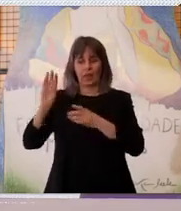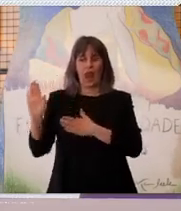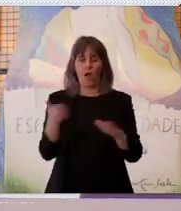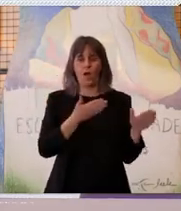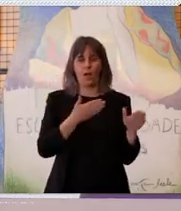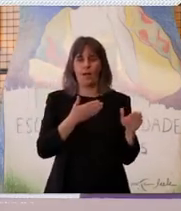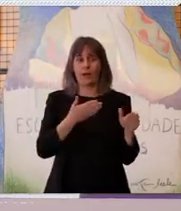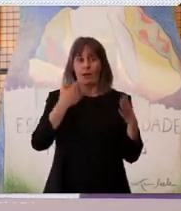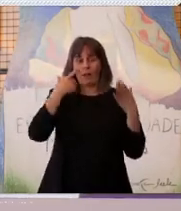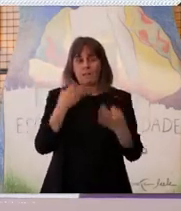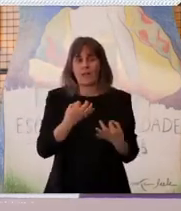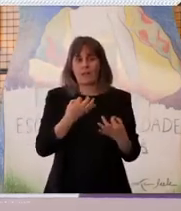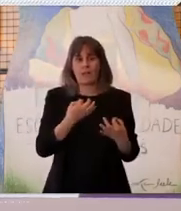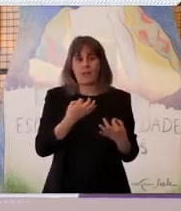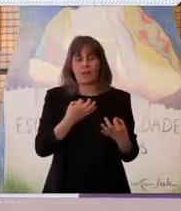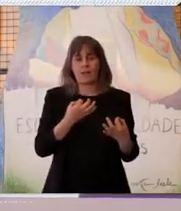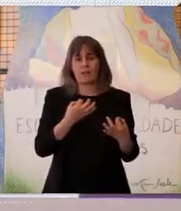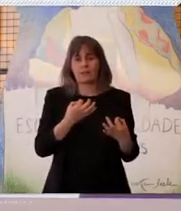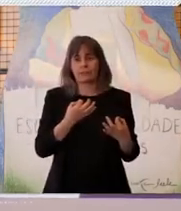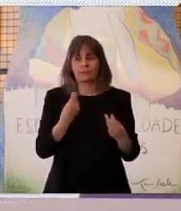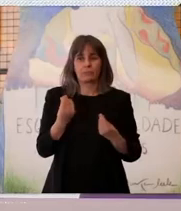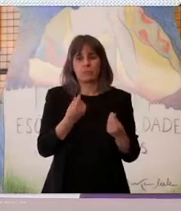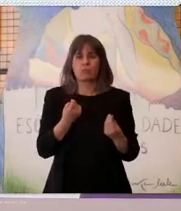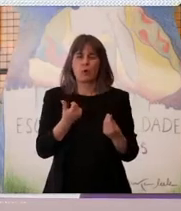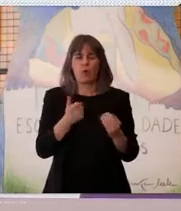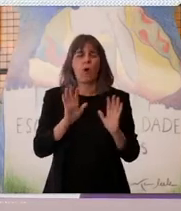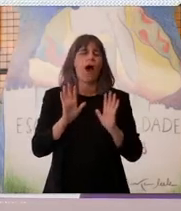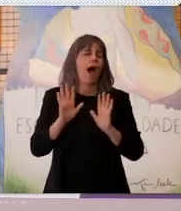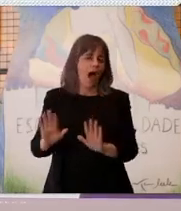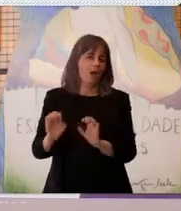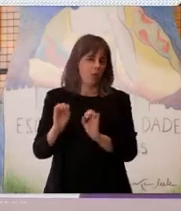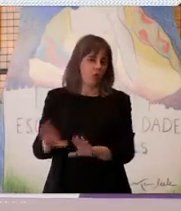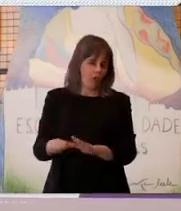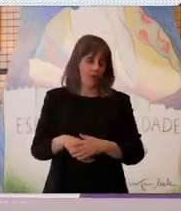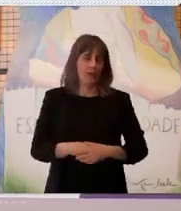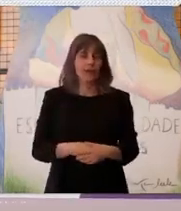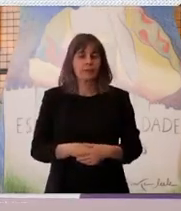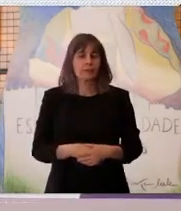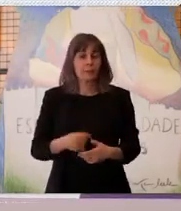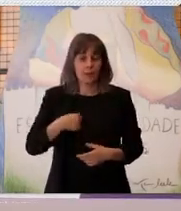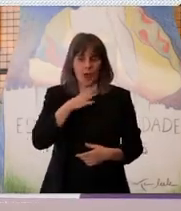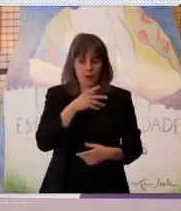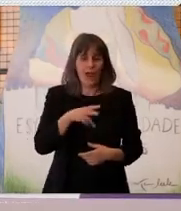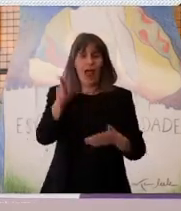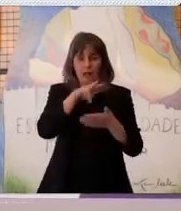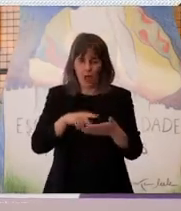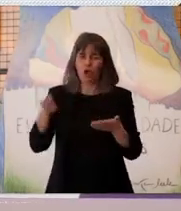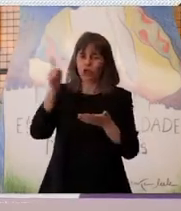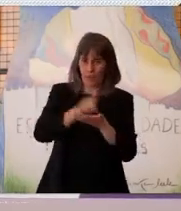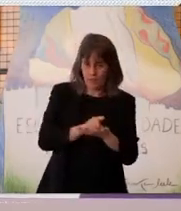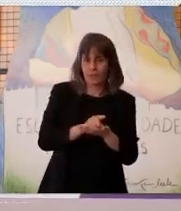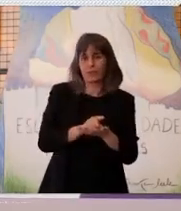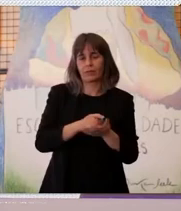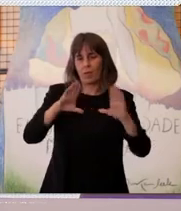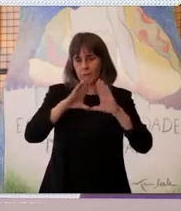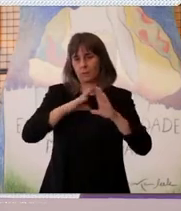realmente que teníamos un poco abandonada realmente o sea estoy volviendo a leer a todas las clásicas no y